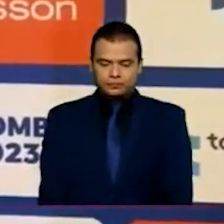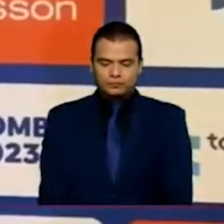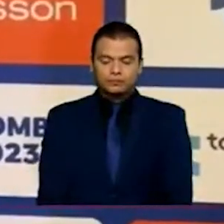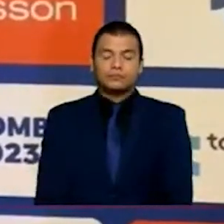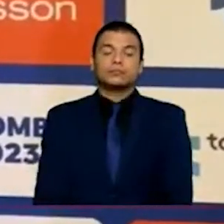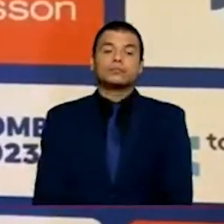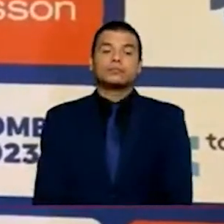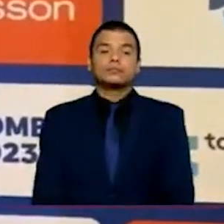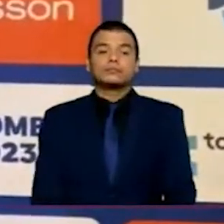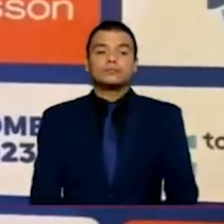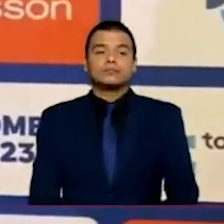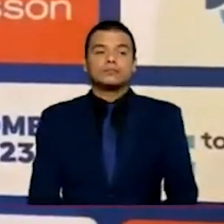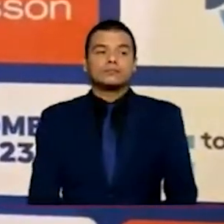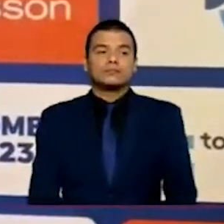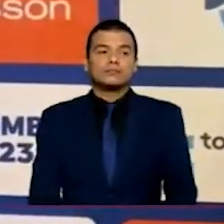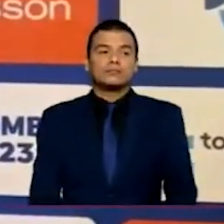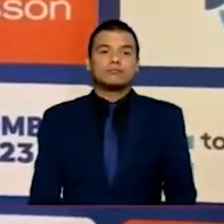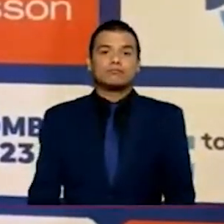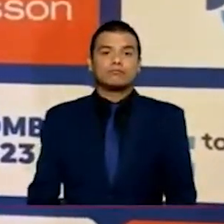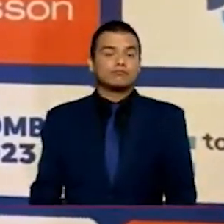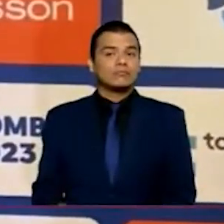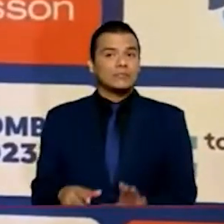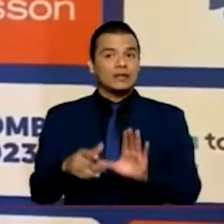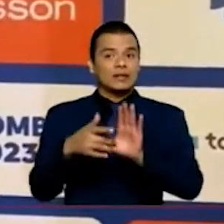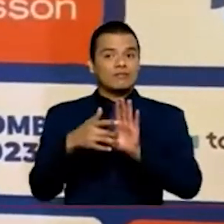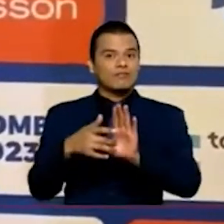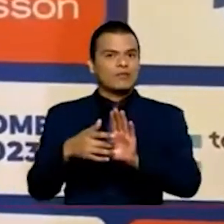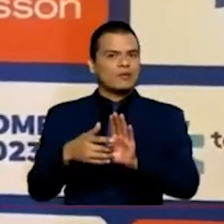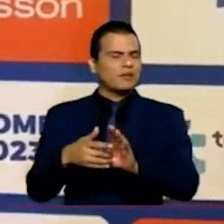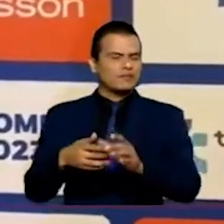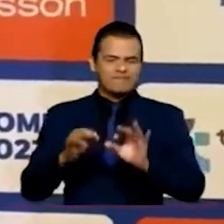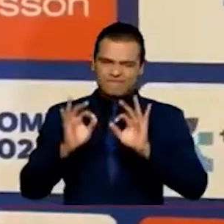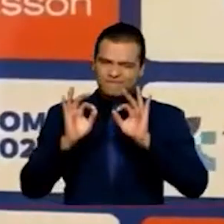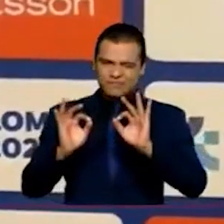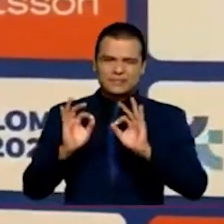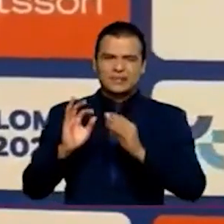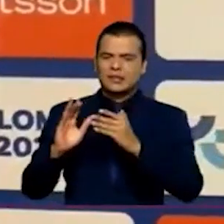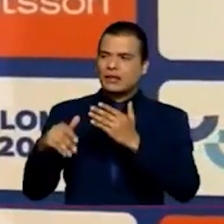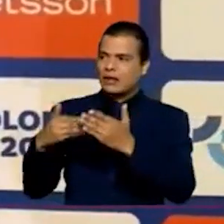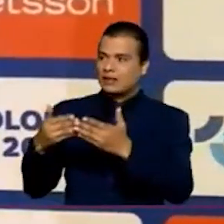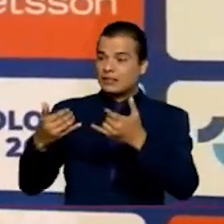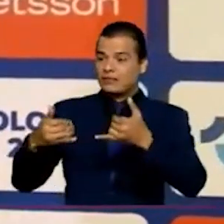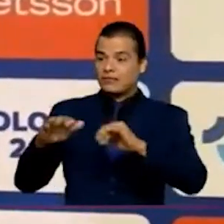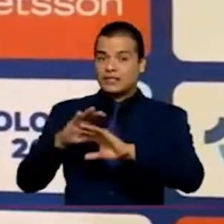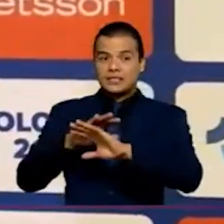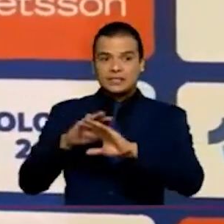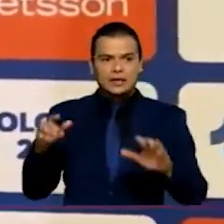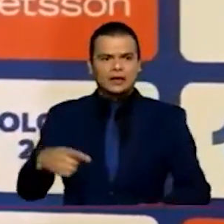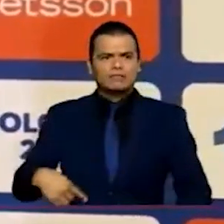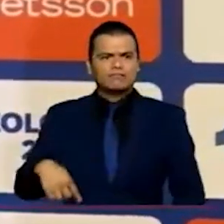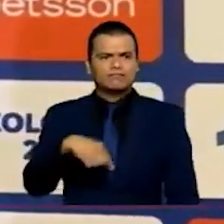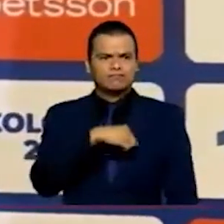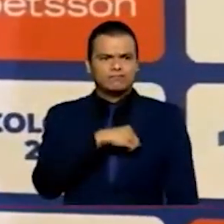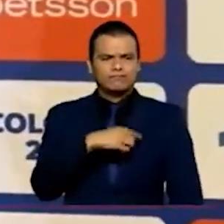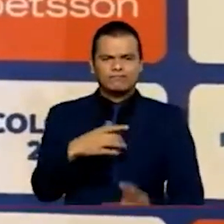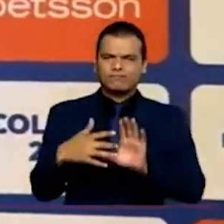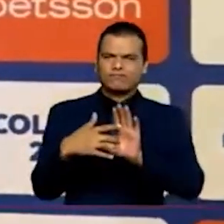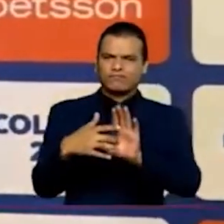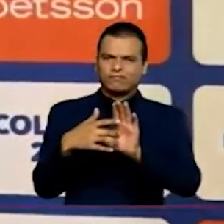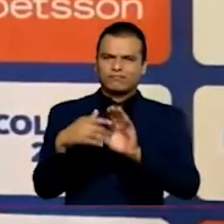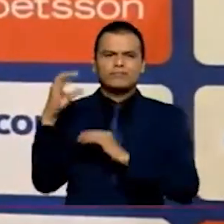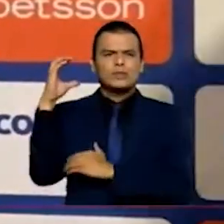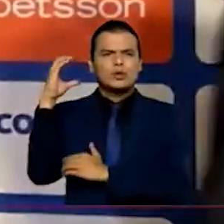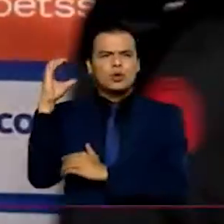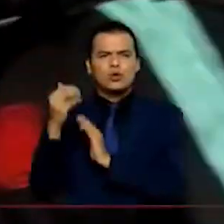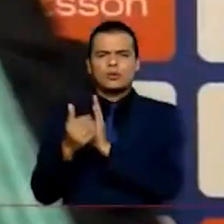Terminar bien, si bien hemos hecho un torneo muy bueno, compitiendo a la altura, demostrando lo que es Colombia, el